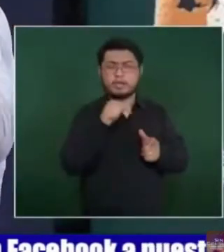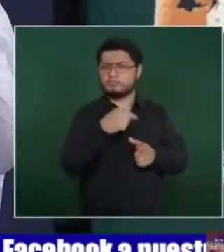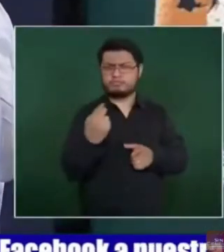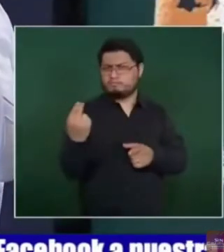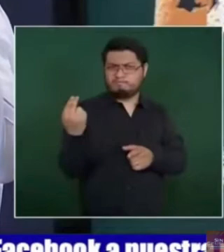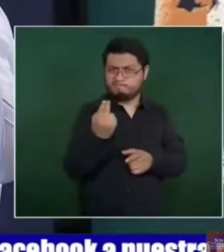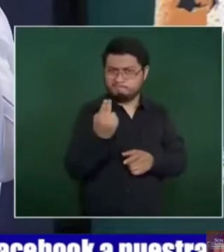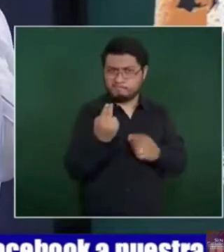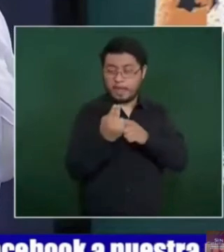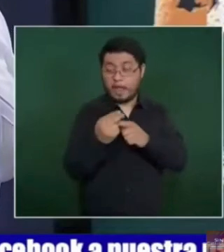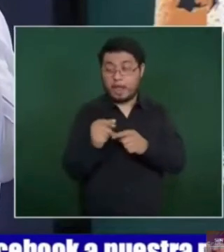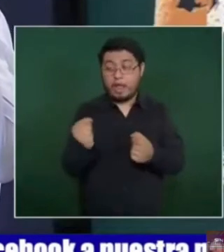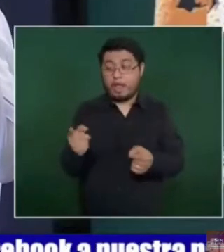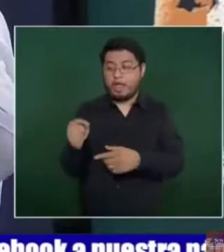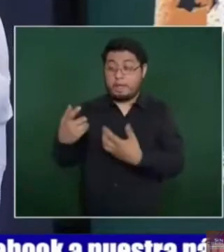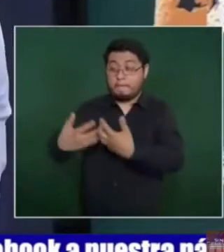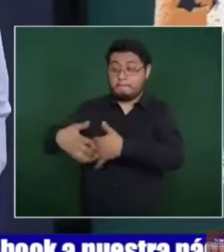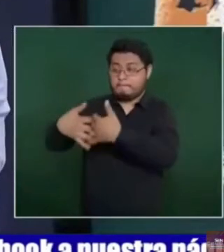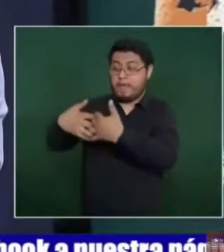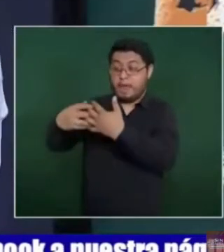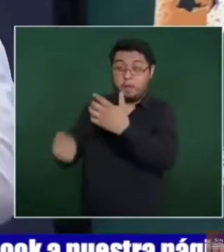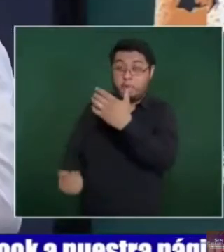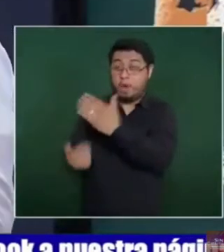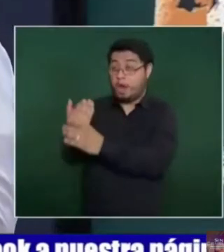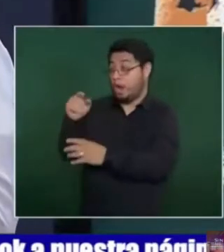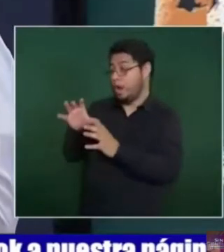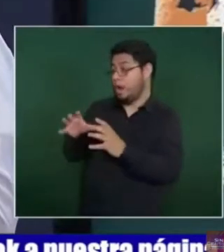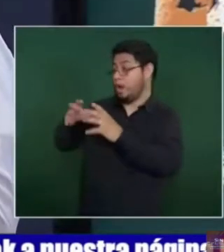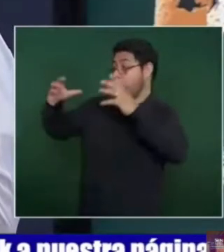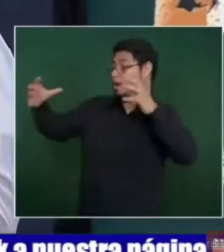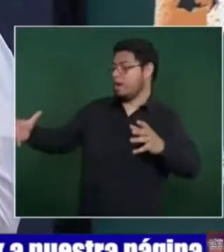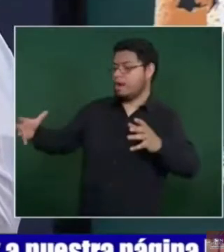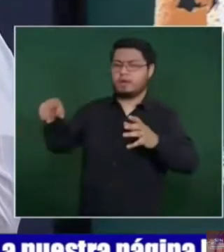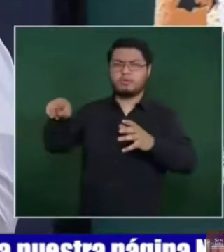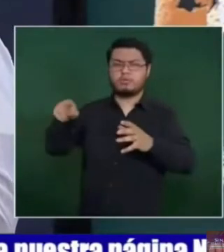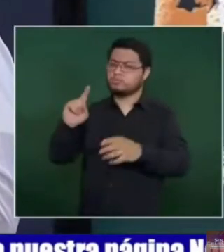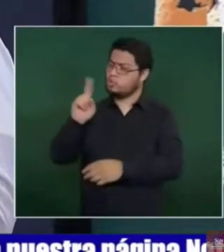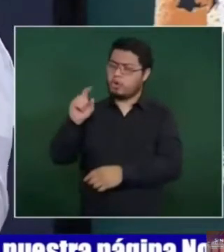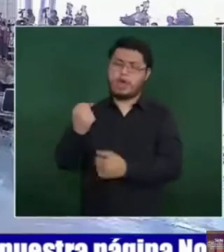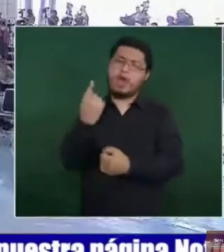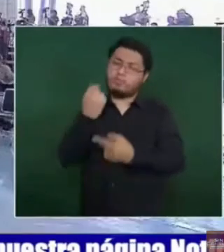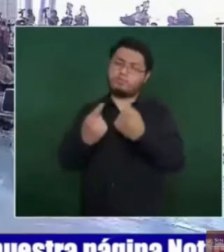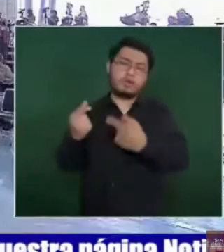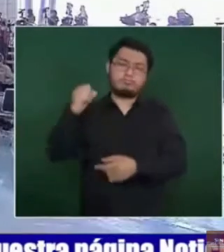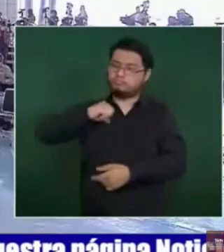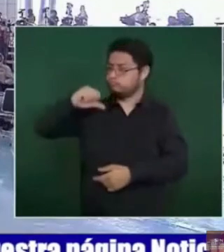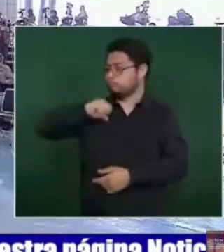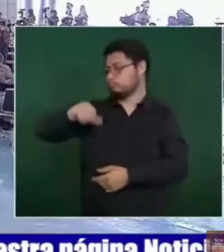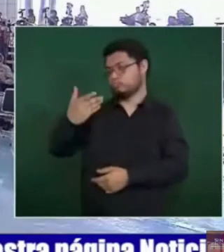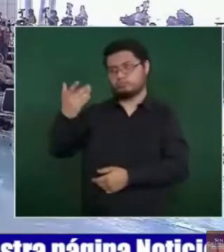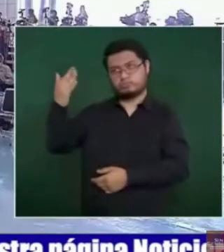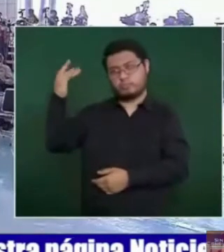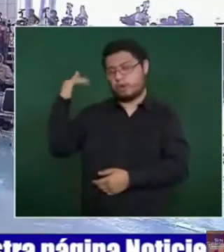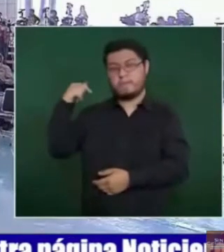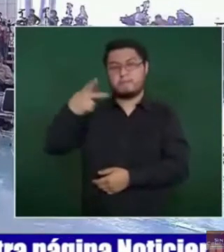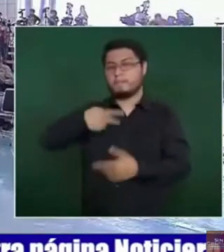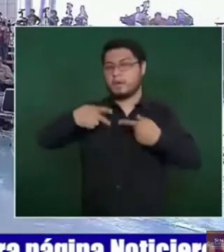son un pilar y un baluarte para tener los índices de seguridad con los que contamos aquí en Yucatán. Creo que son